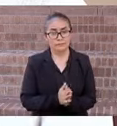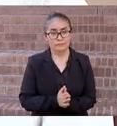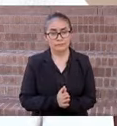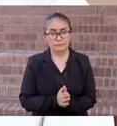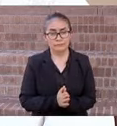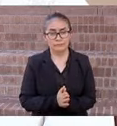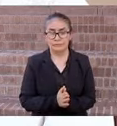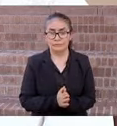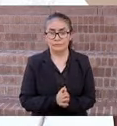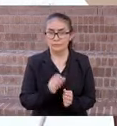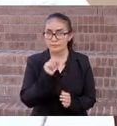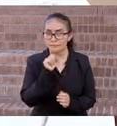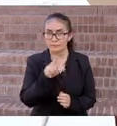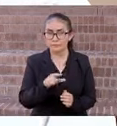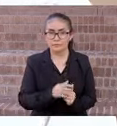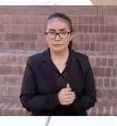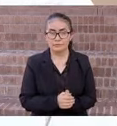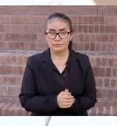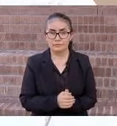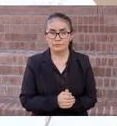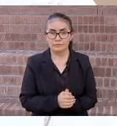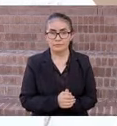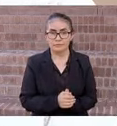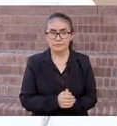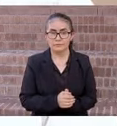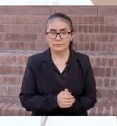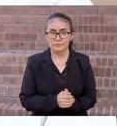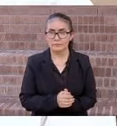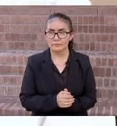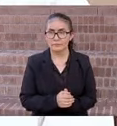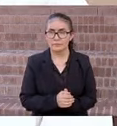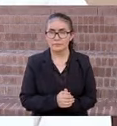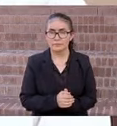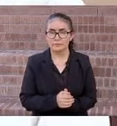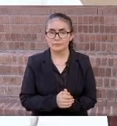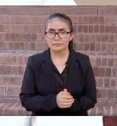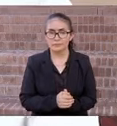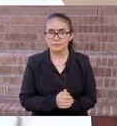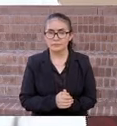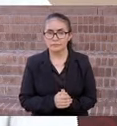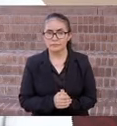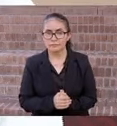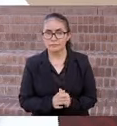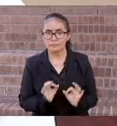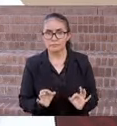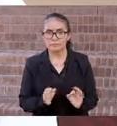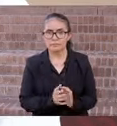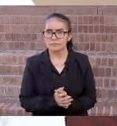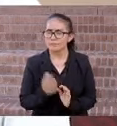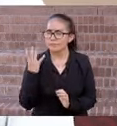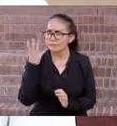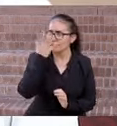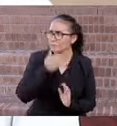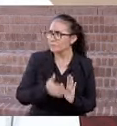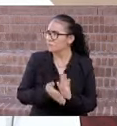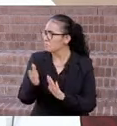están y construidas con belleza